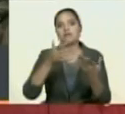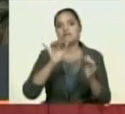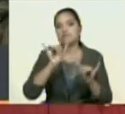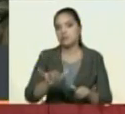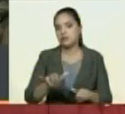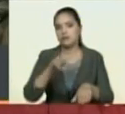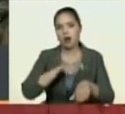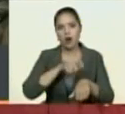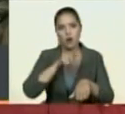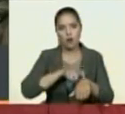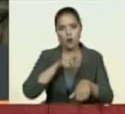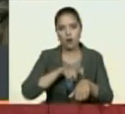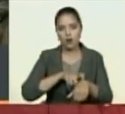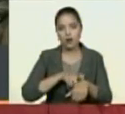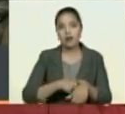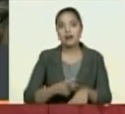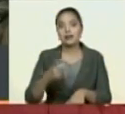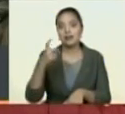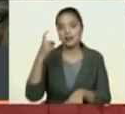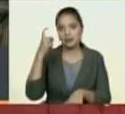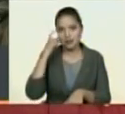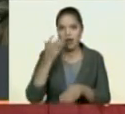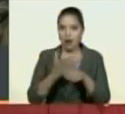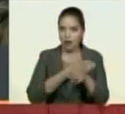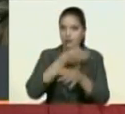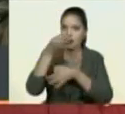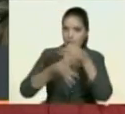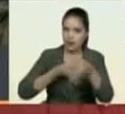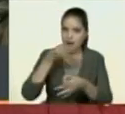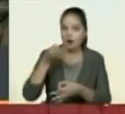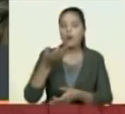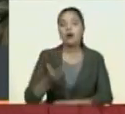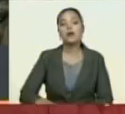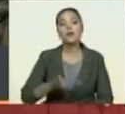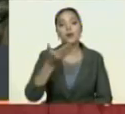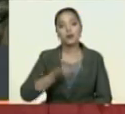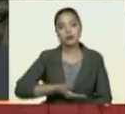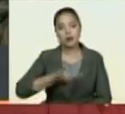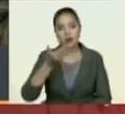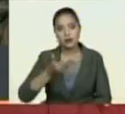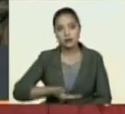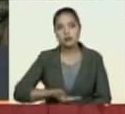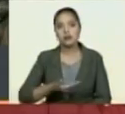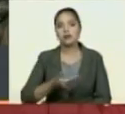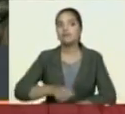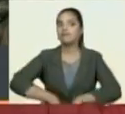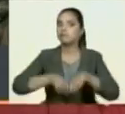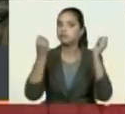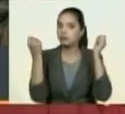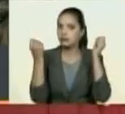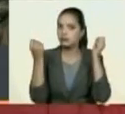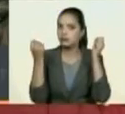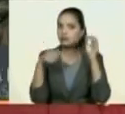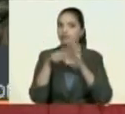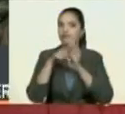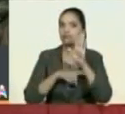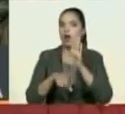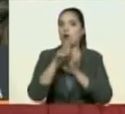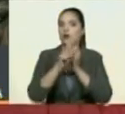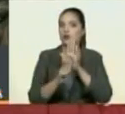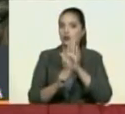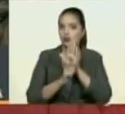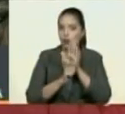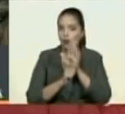mismas horas y fechas indicadas. Es importante destacar que es una violación a la